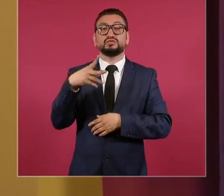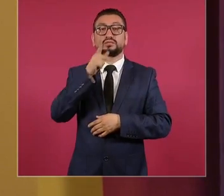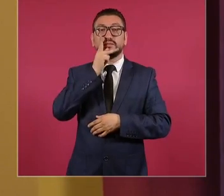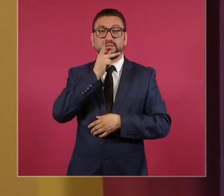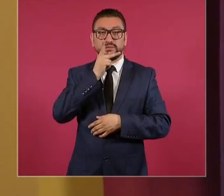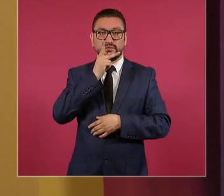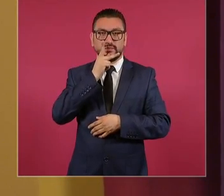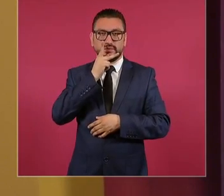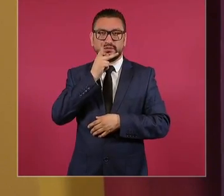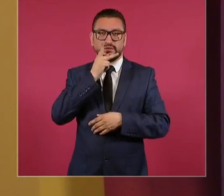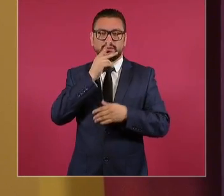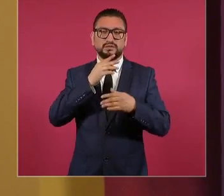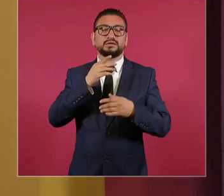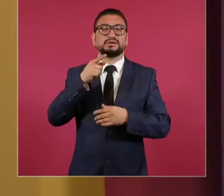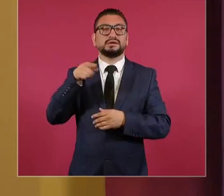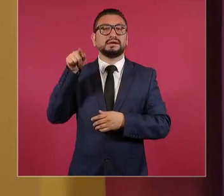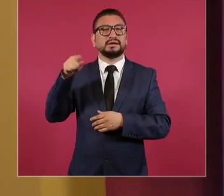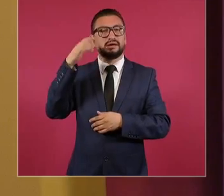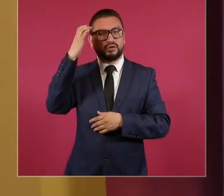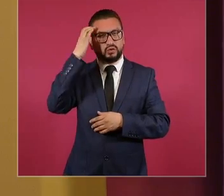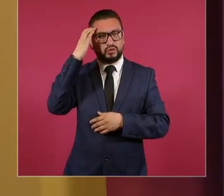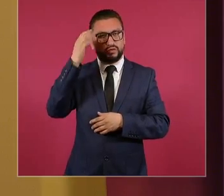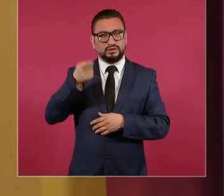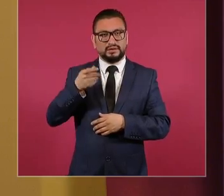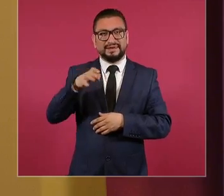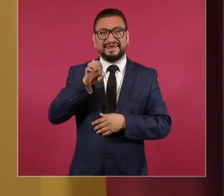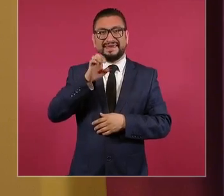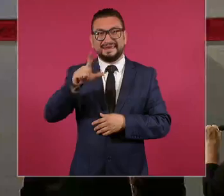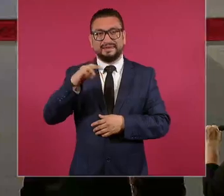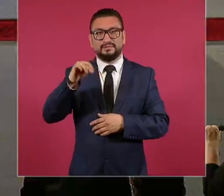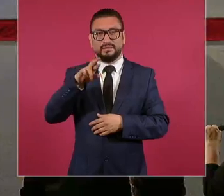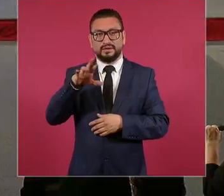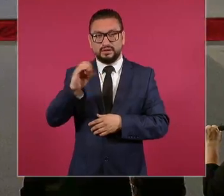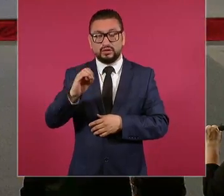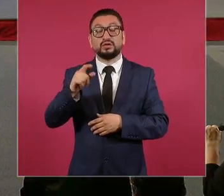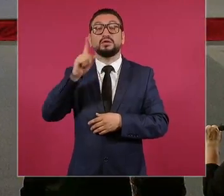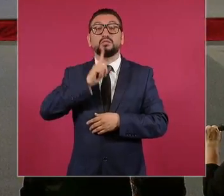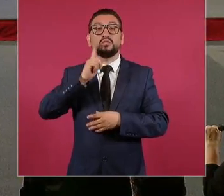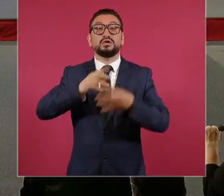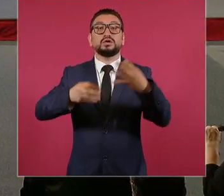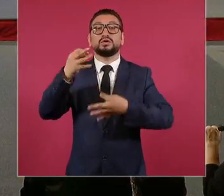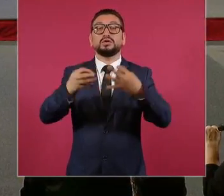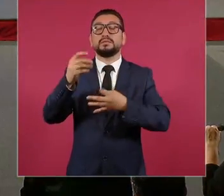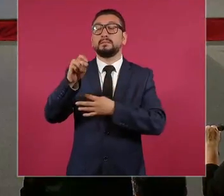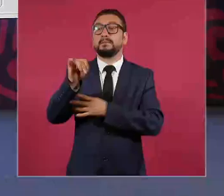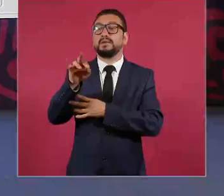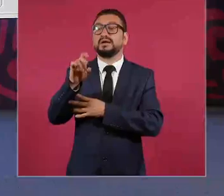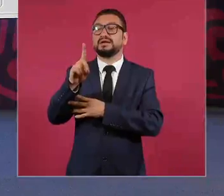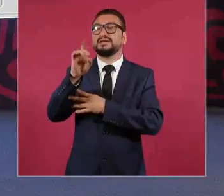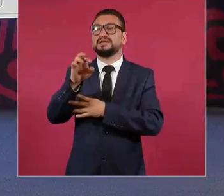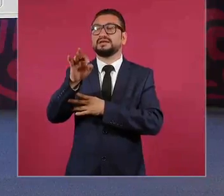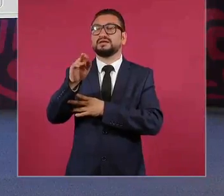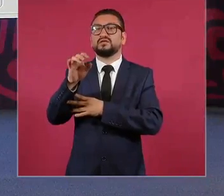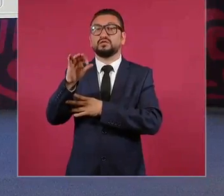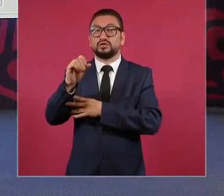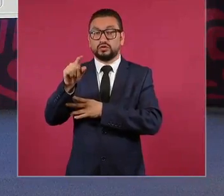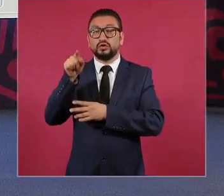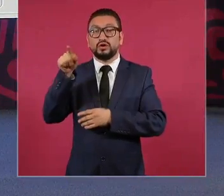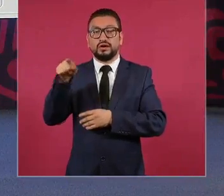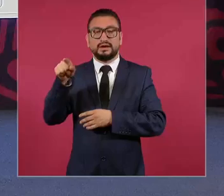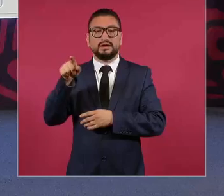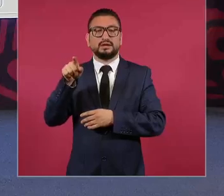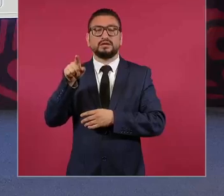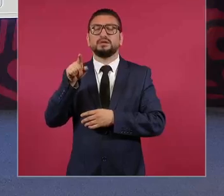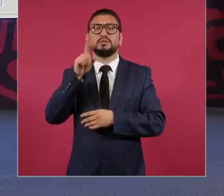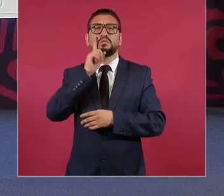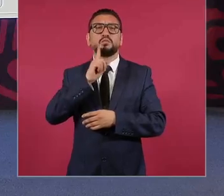delincuente conocido como El Marro y la juez María del Refugio Castañeda Guillén. No